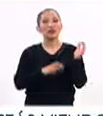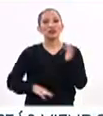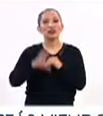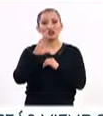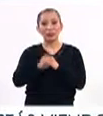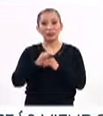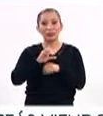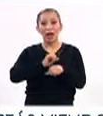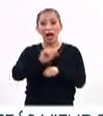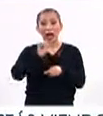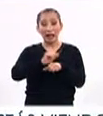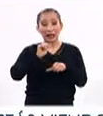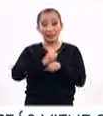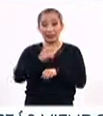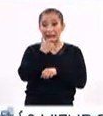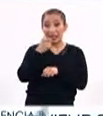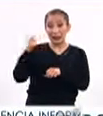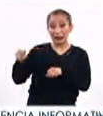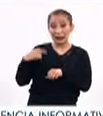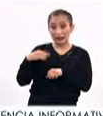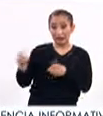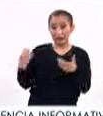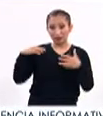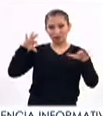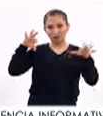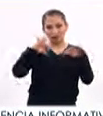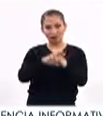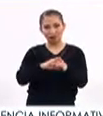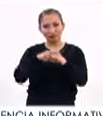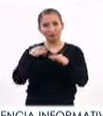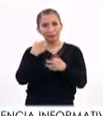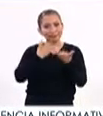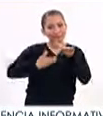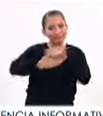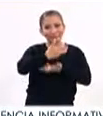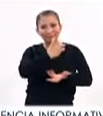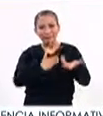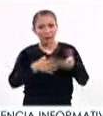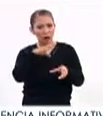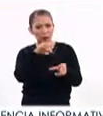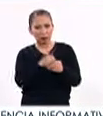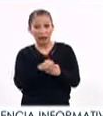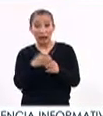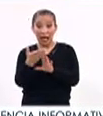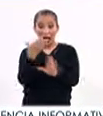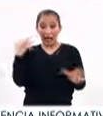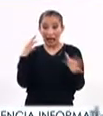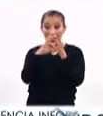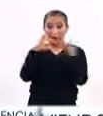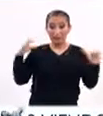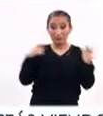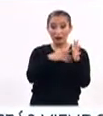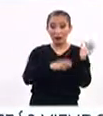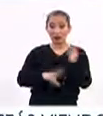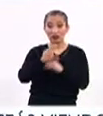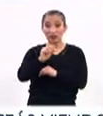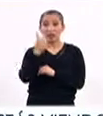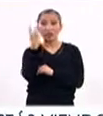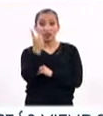En 1990, Argentina y Reino Unido restablecen relaciones diplomáticas plenas, rotas